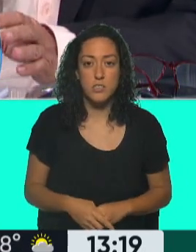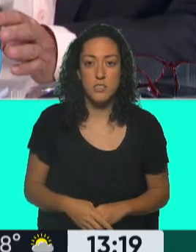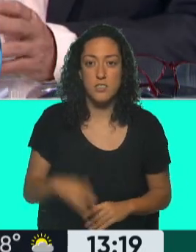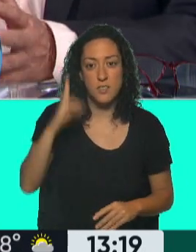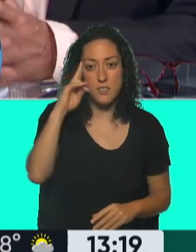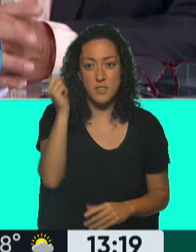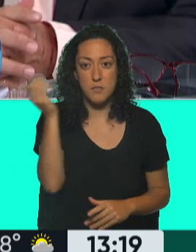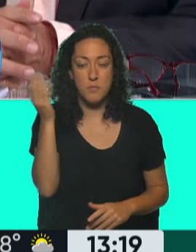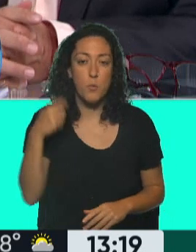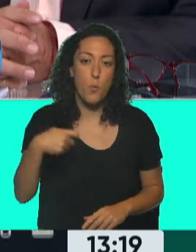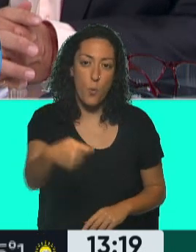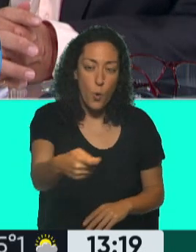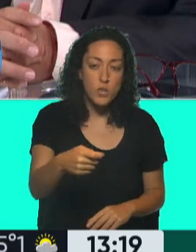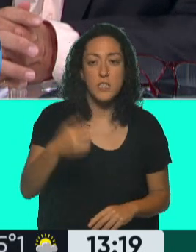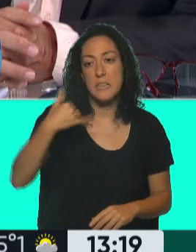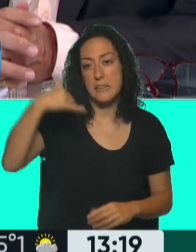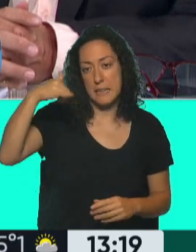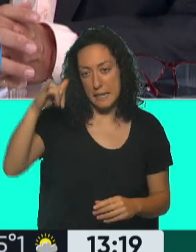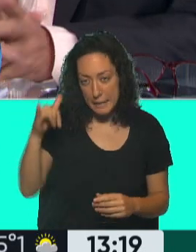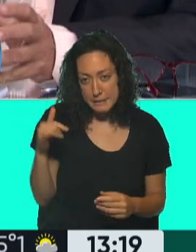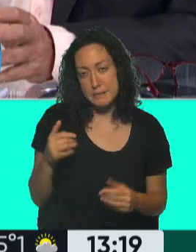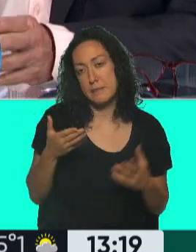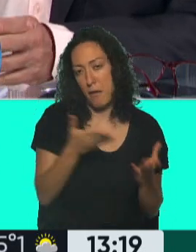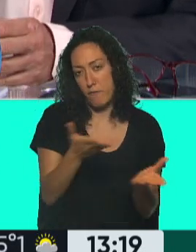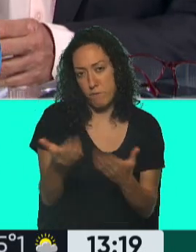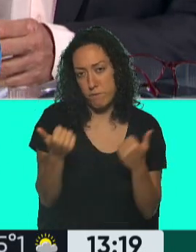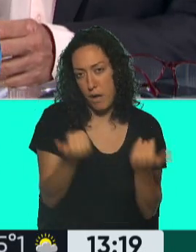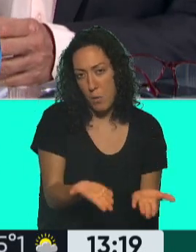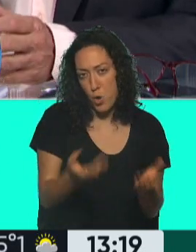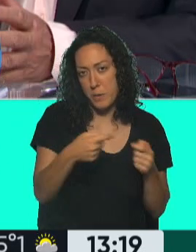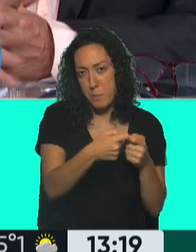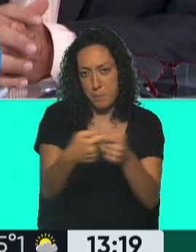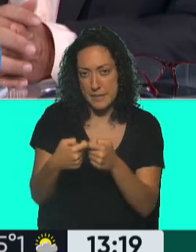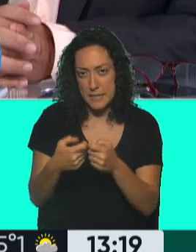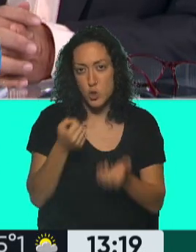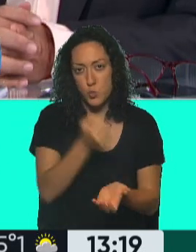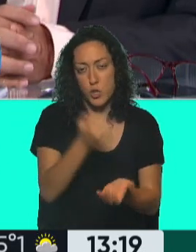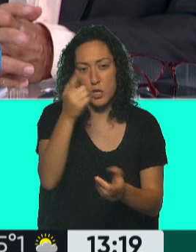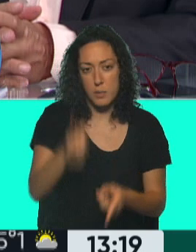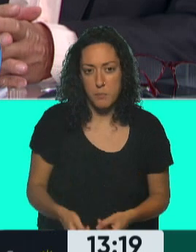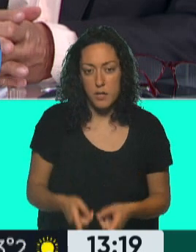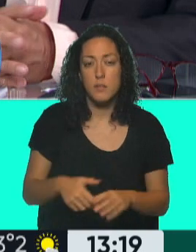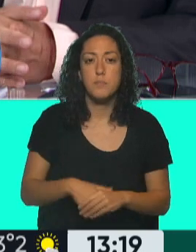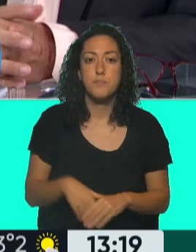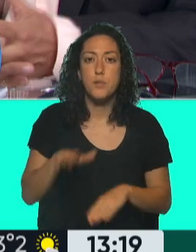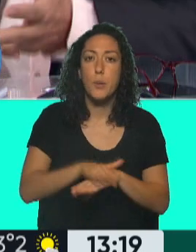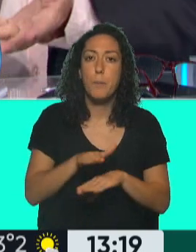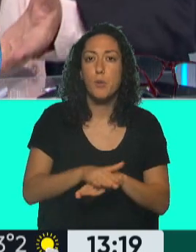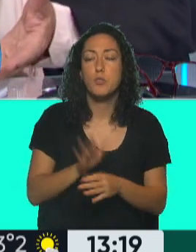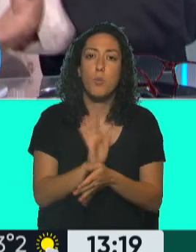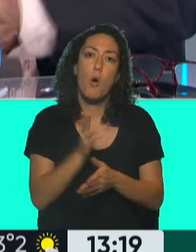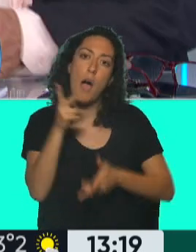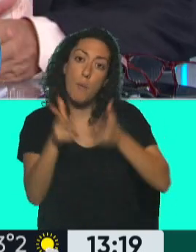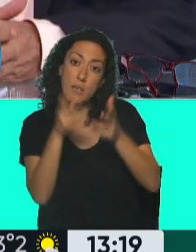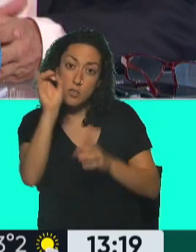con un interés este muy beneficioso un intereses absolutamente también el compromiso no es de palabra digo de